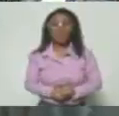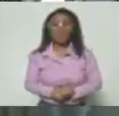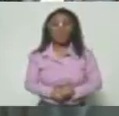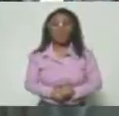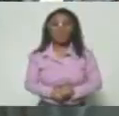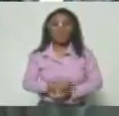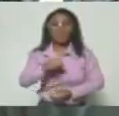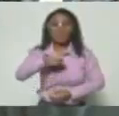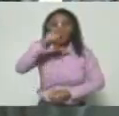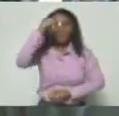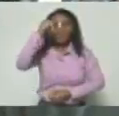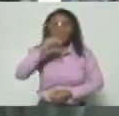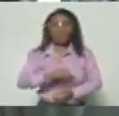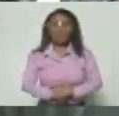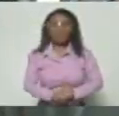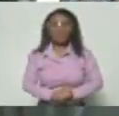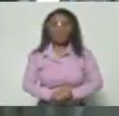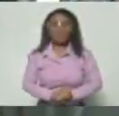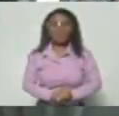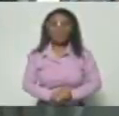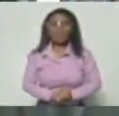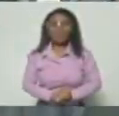del norte?